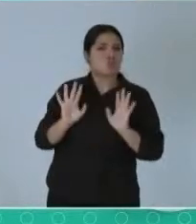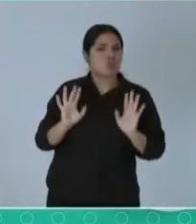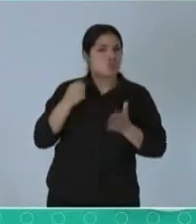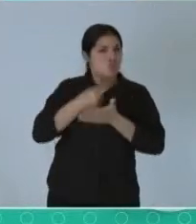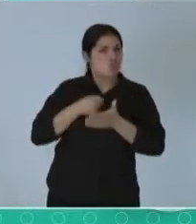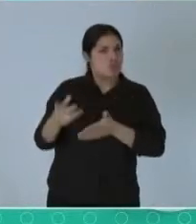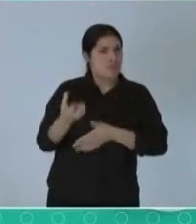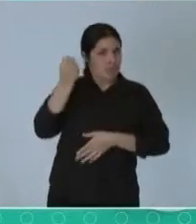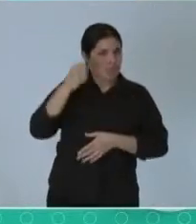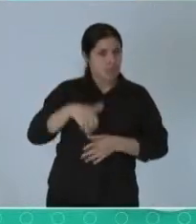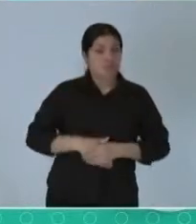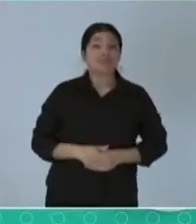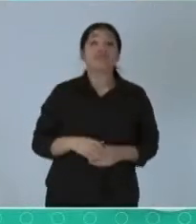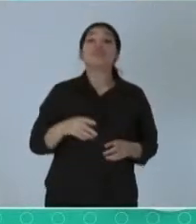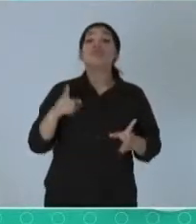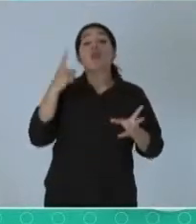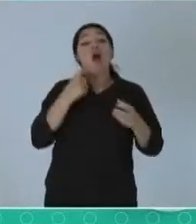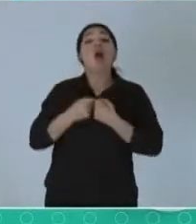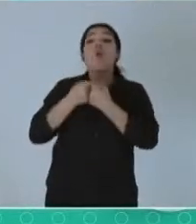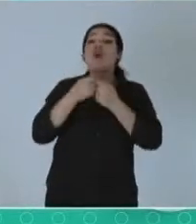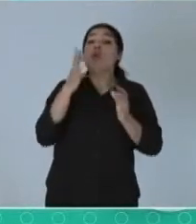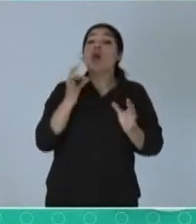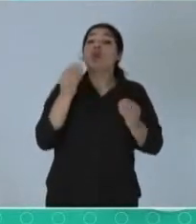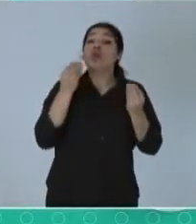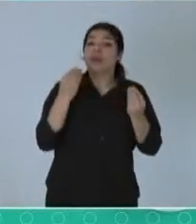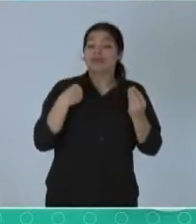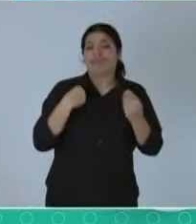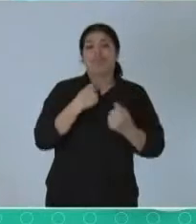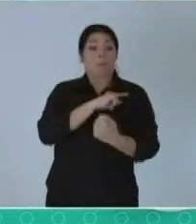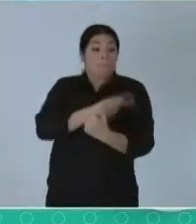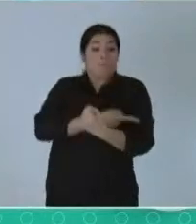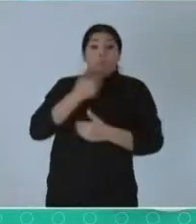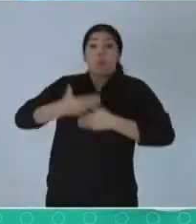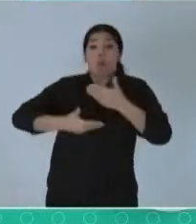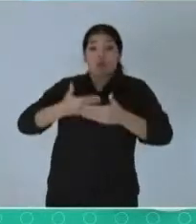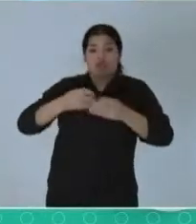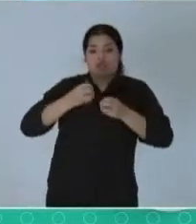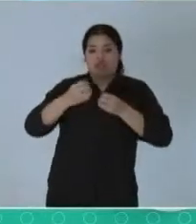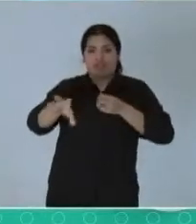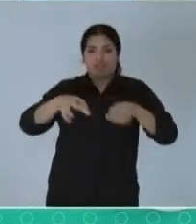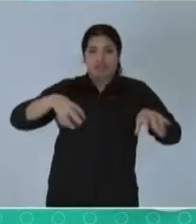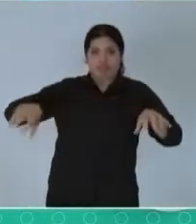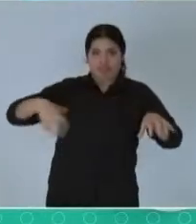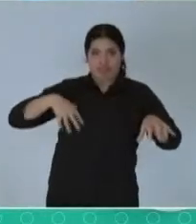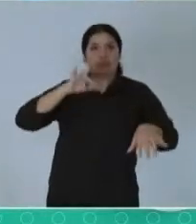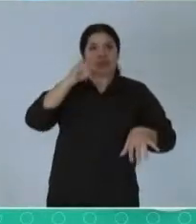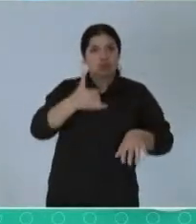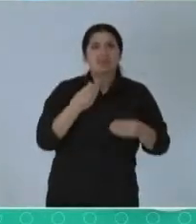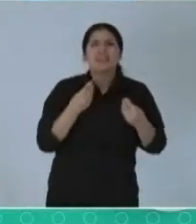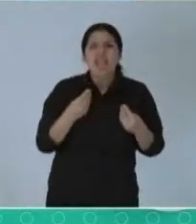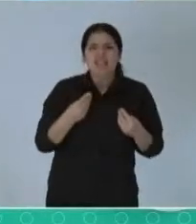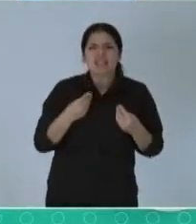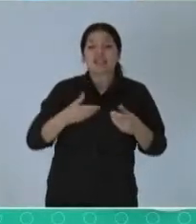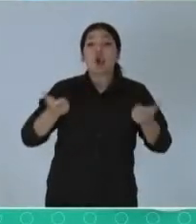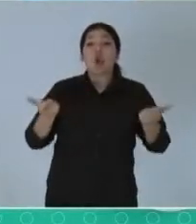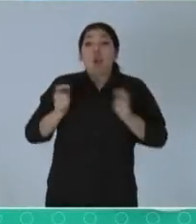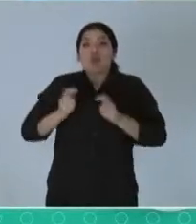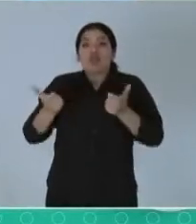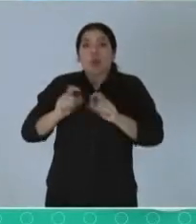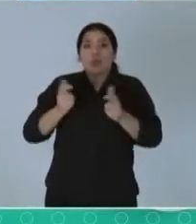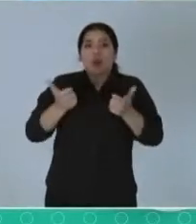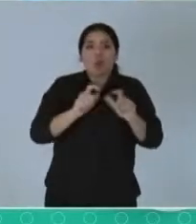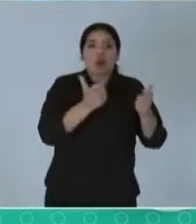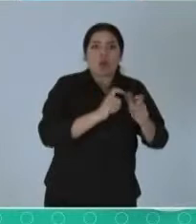tema de profundizar el proceso de centralización como acabas de decir vos si eso implica que las juntas comunales tengamos mayor